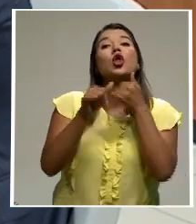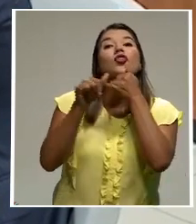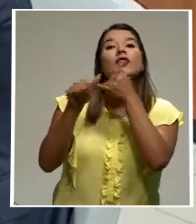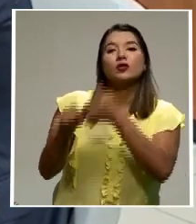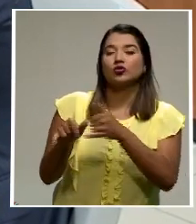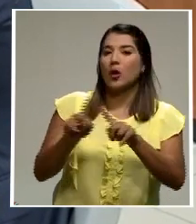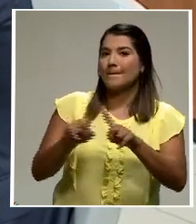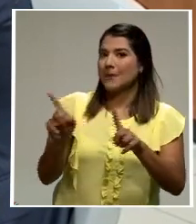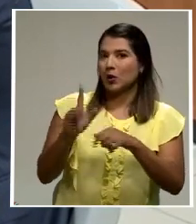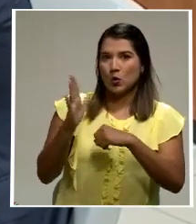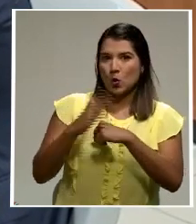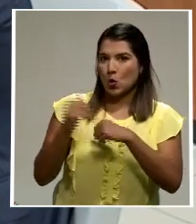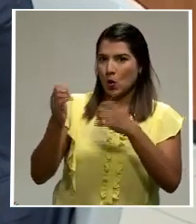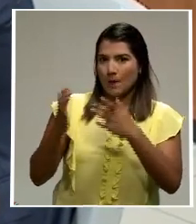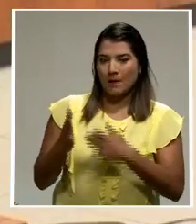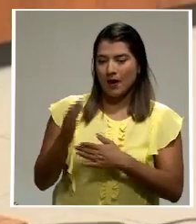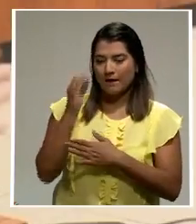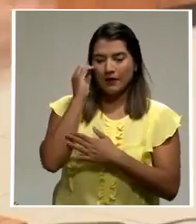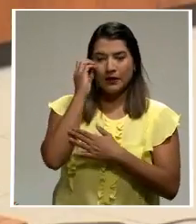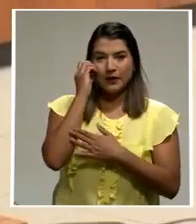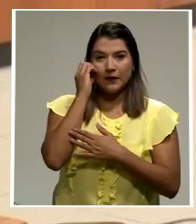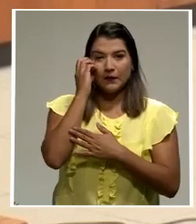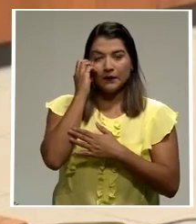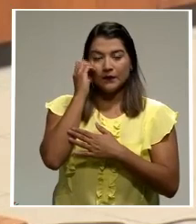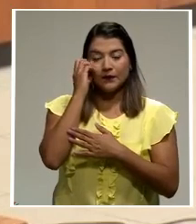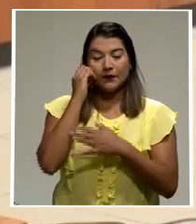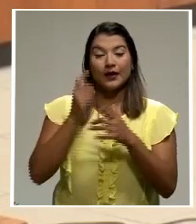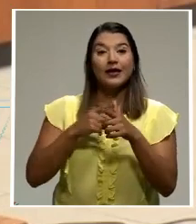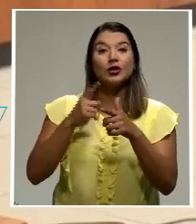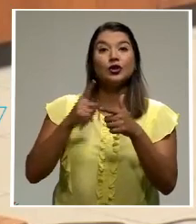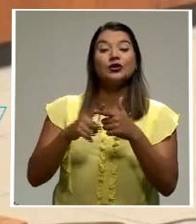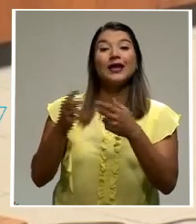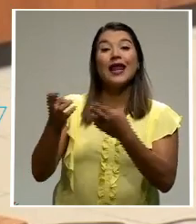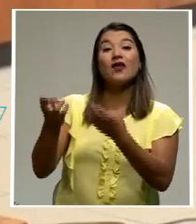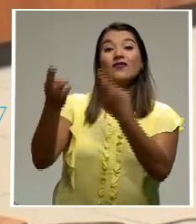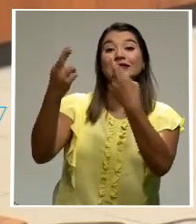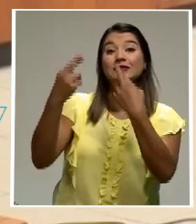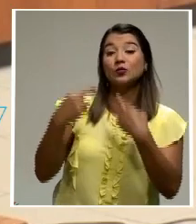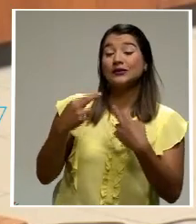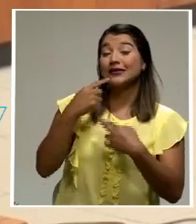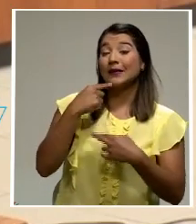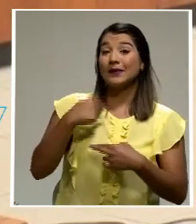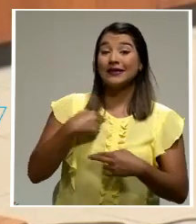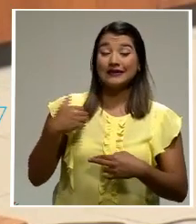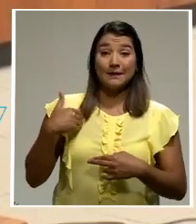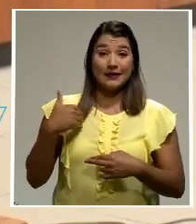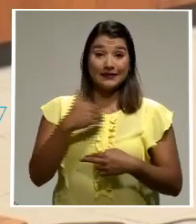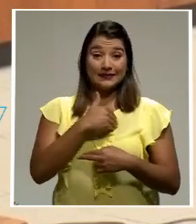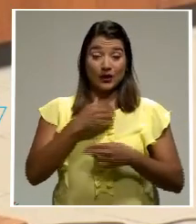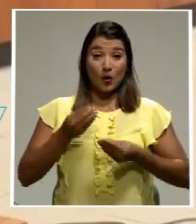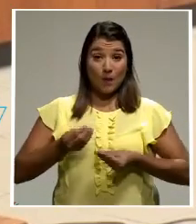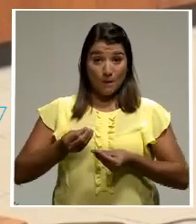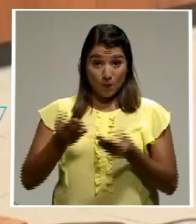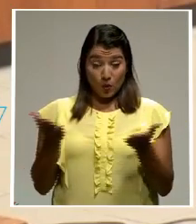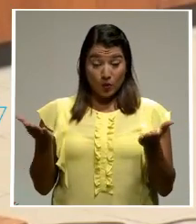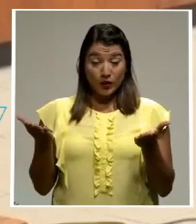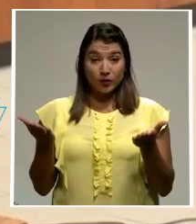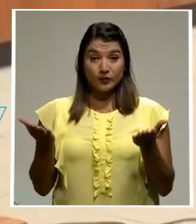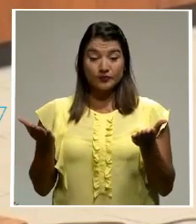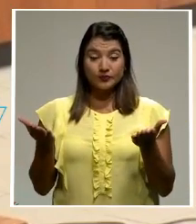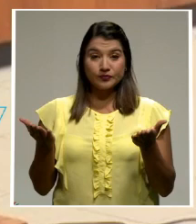La respuesta que me da el Ministerio Público a esa